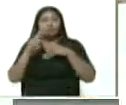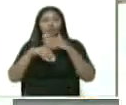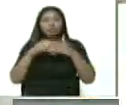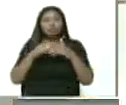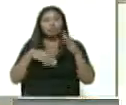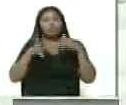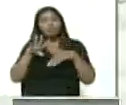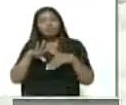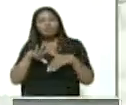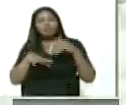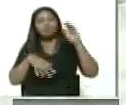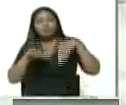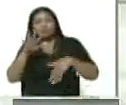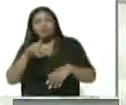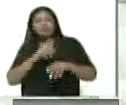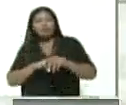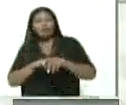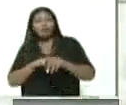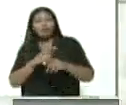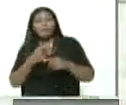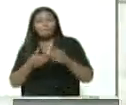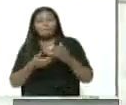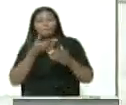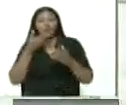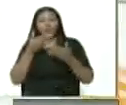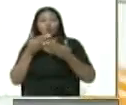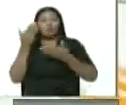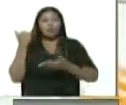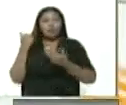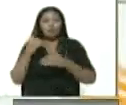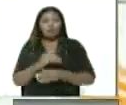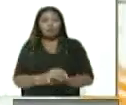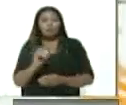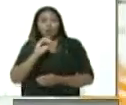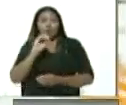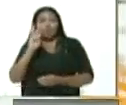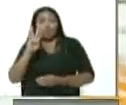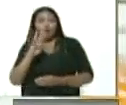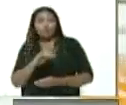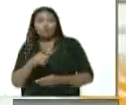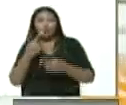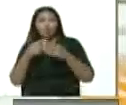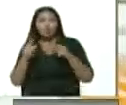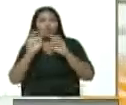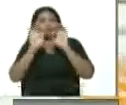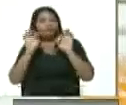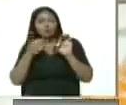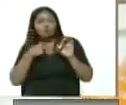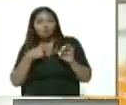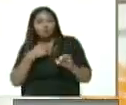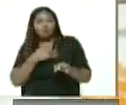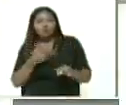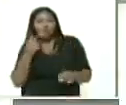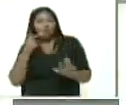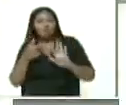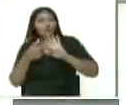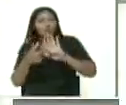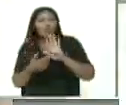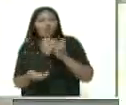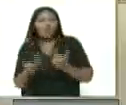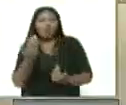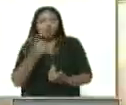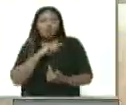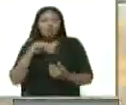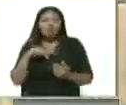horas más que inclusive la anterior que eran tres horas o cuatro y hay otro aspecto este que yo quiero señalar que es importante a